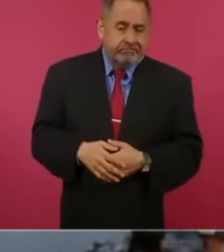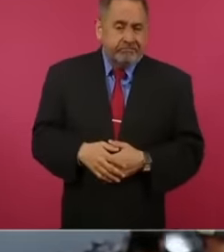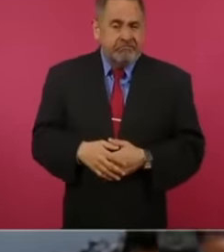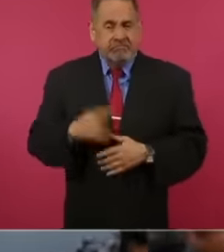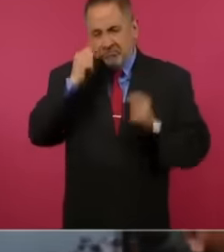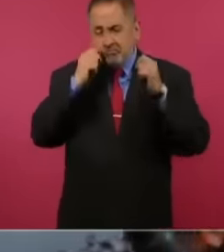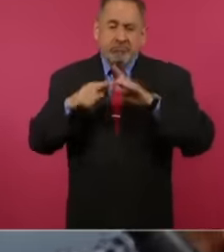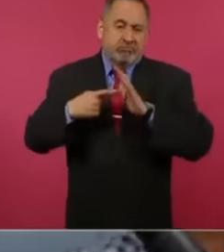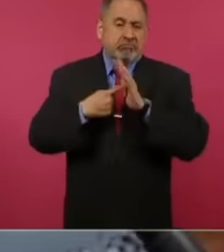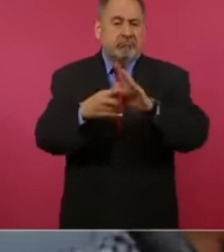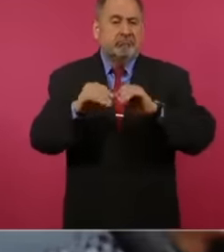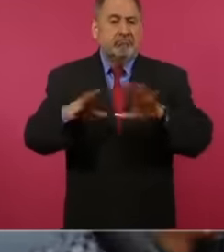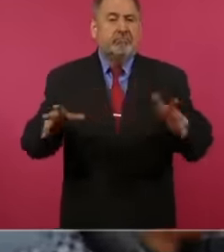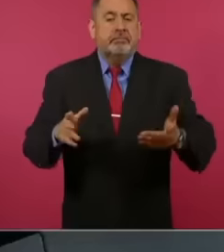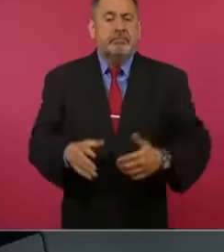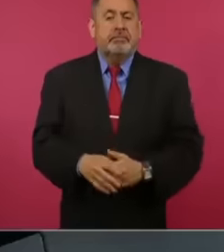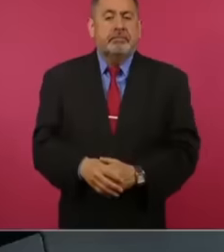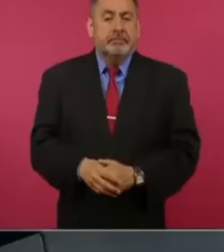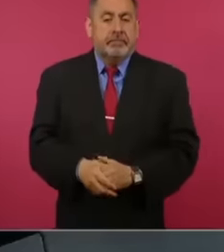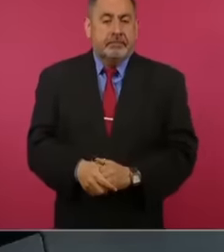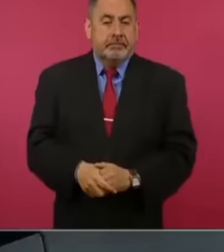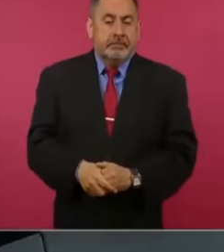luz. Entonces,